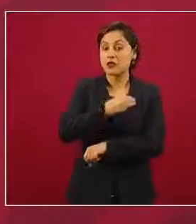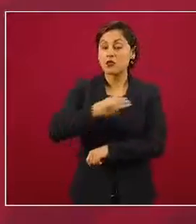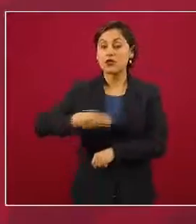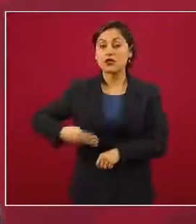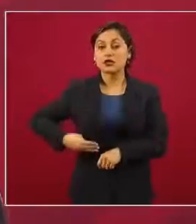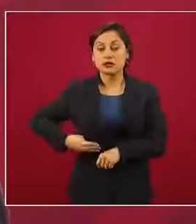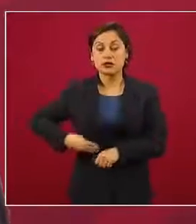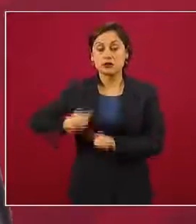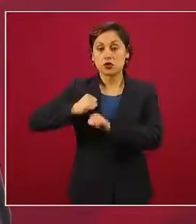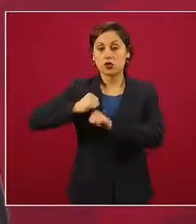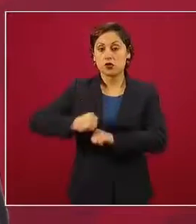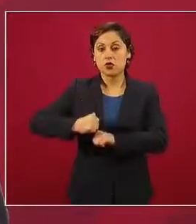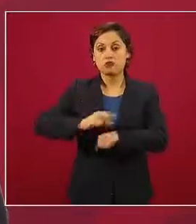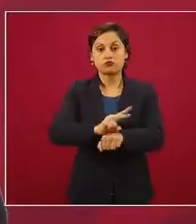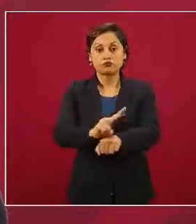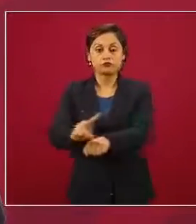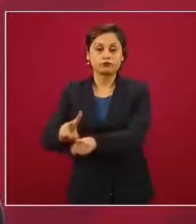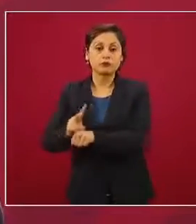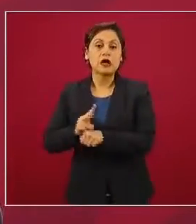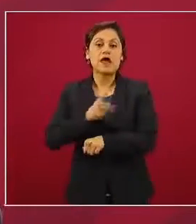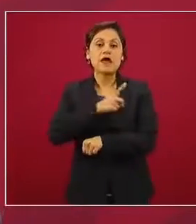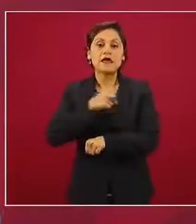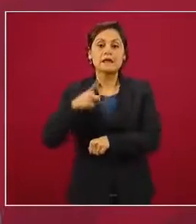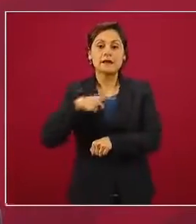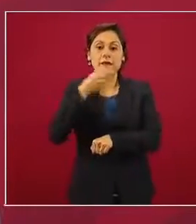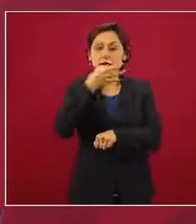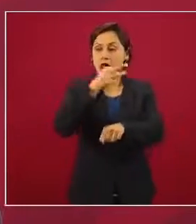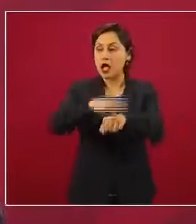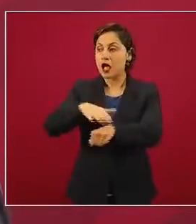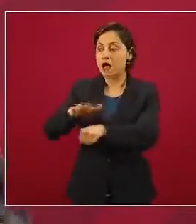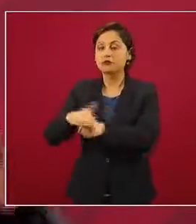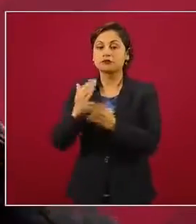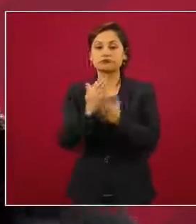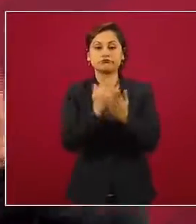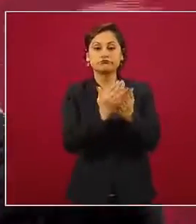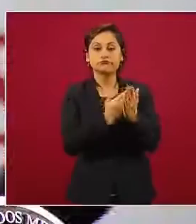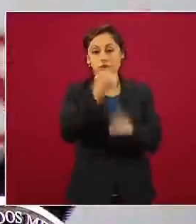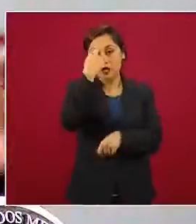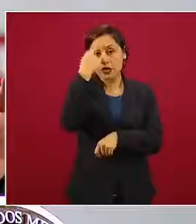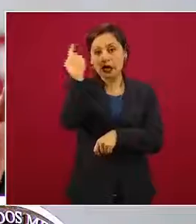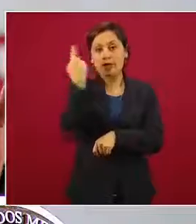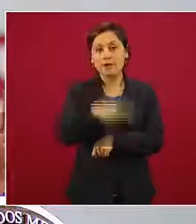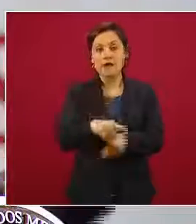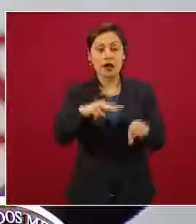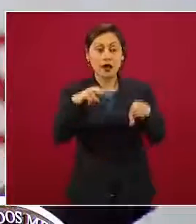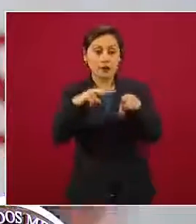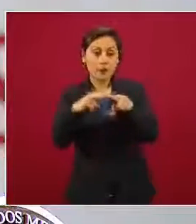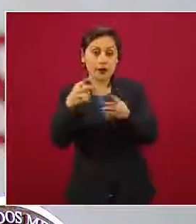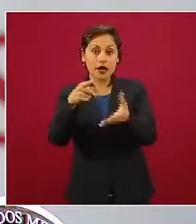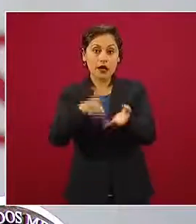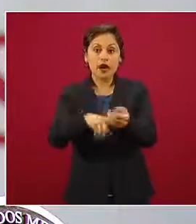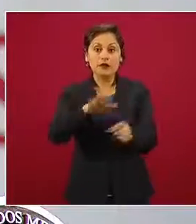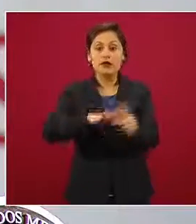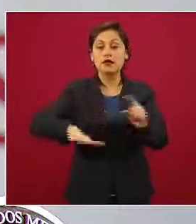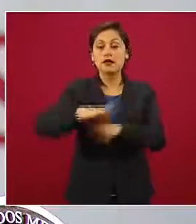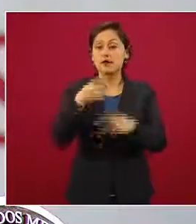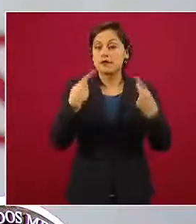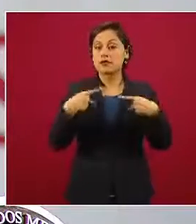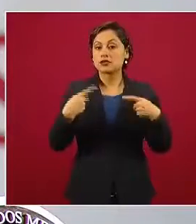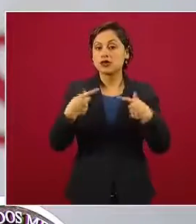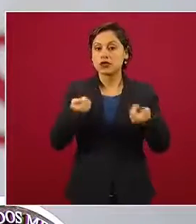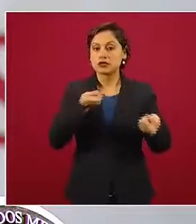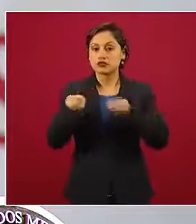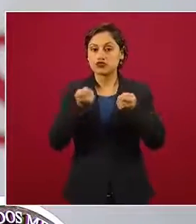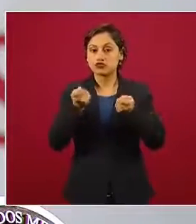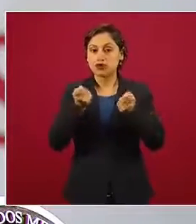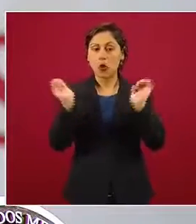todo la municipal, regule el uso de parques para que haya siempre una dispersión de personas. Esto